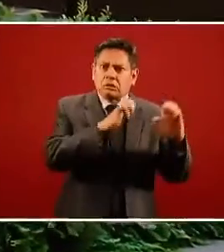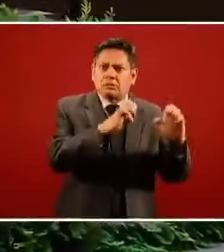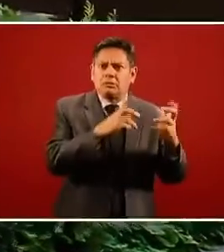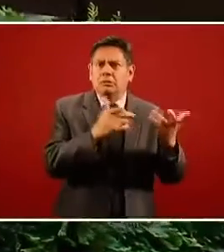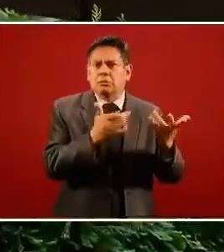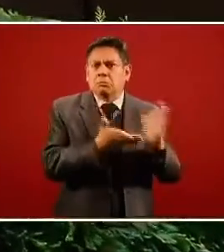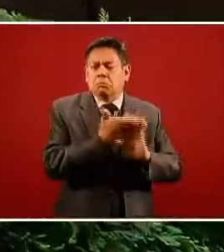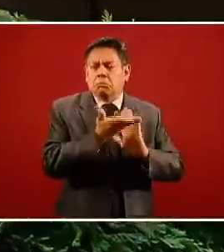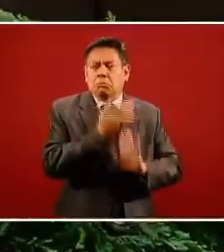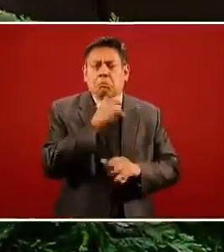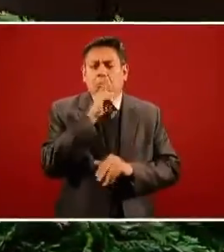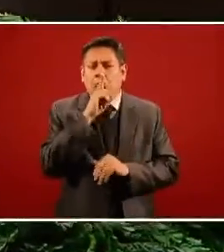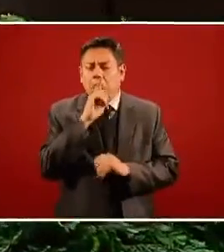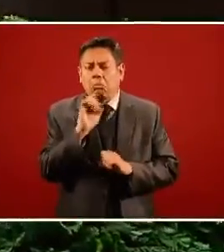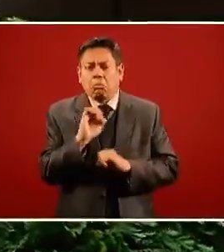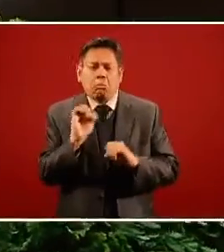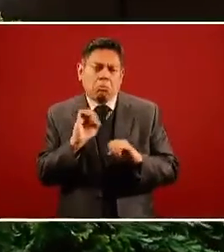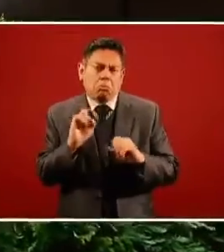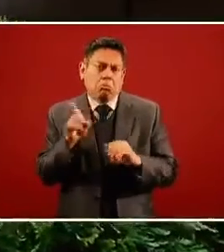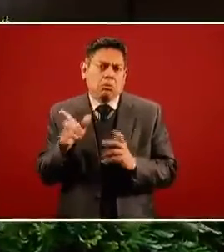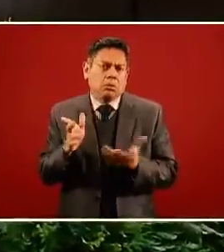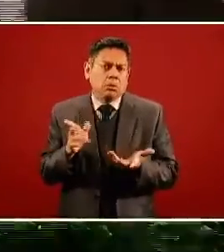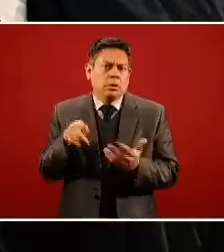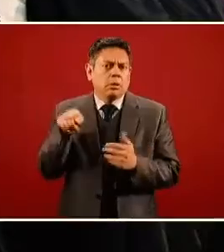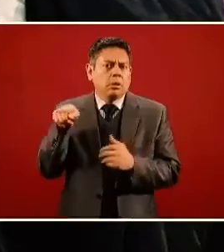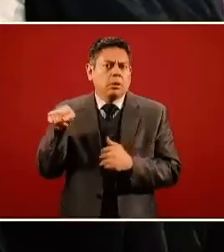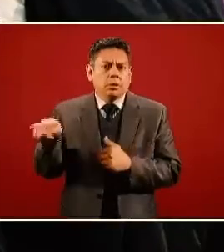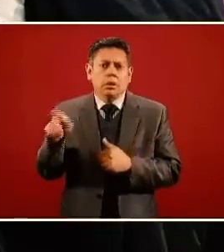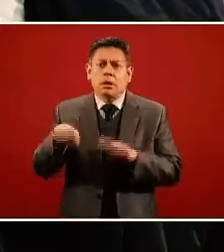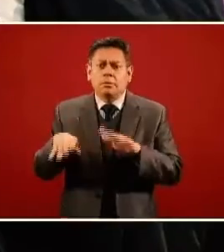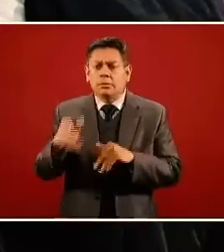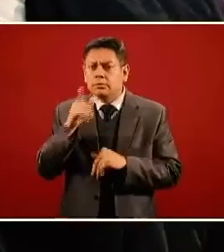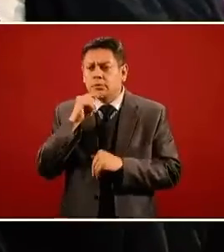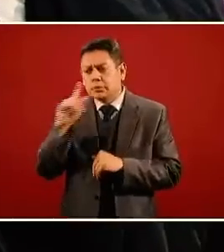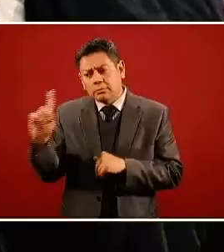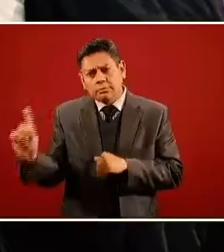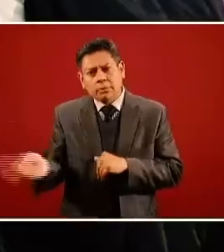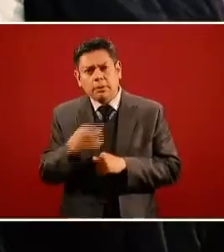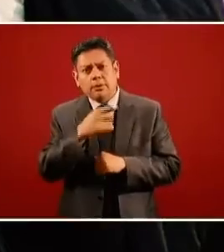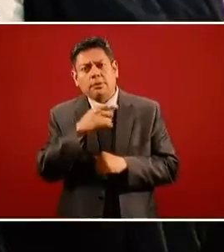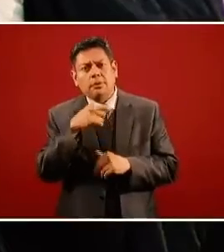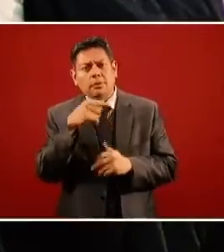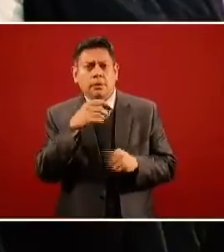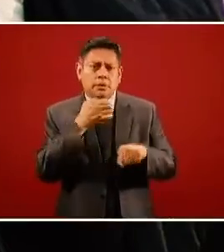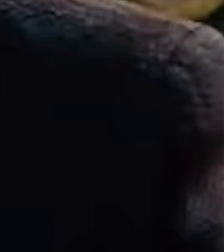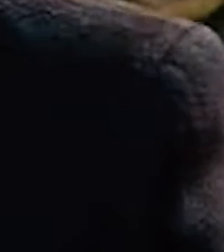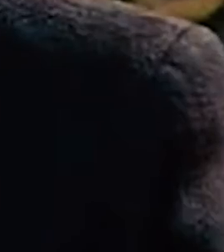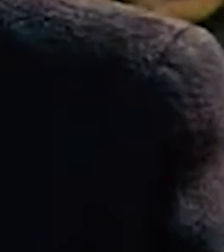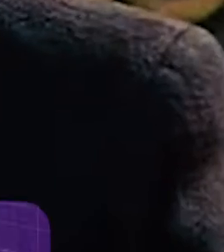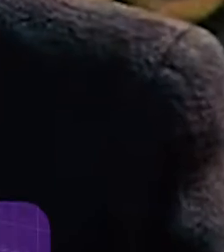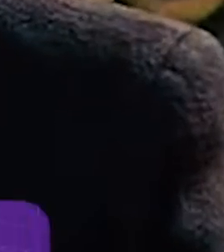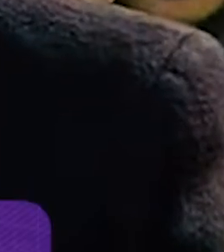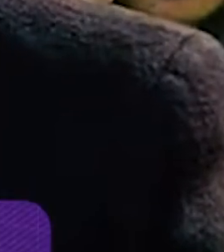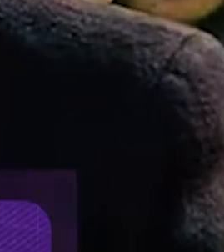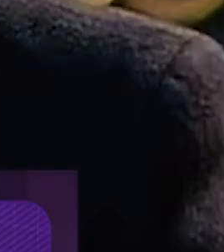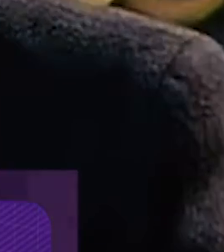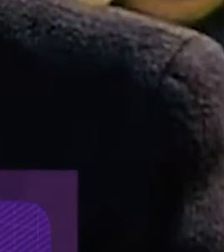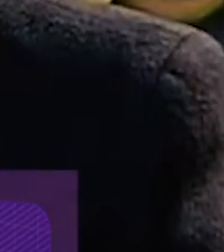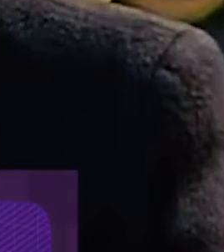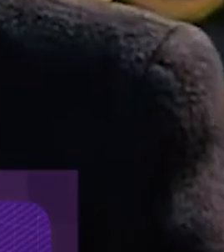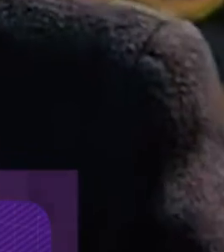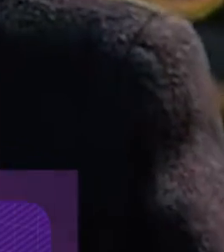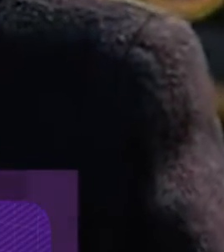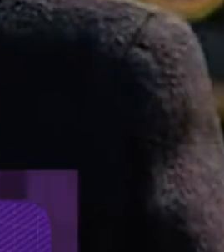la delincuencia. Solo, con respeto, sumaremos voluntades, no las dividiremos. Planteamos la unidad